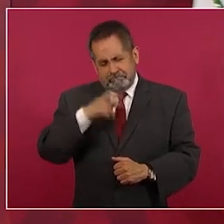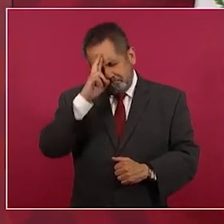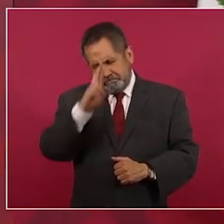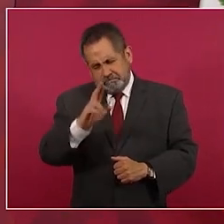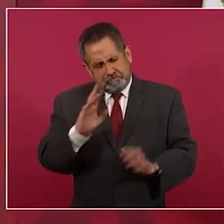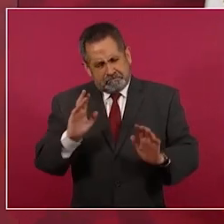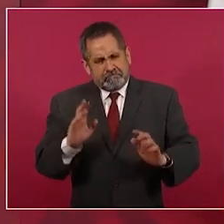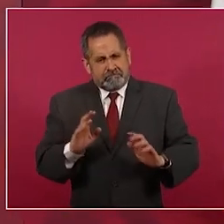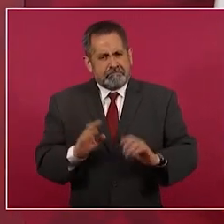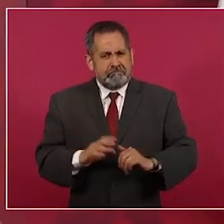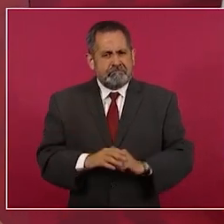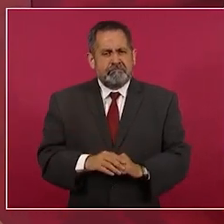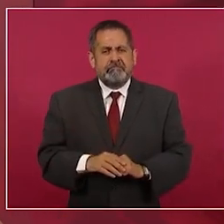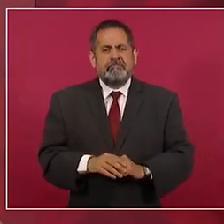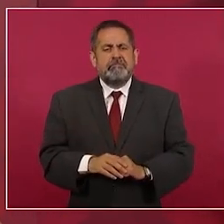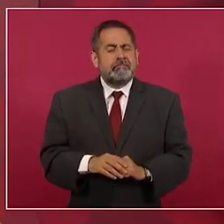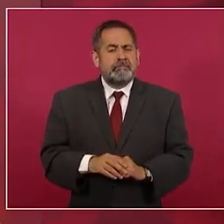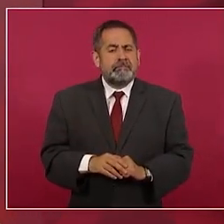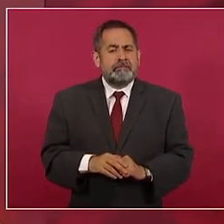porque